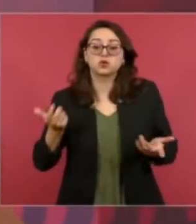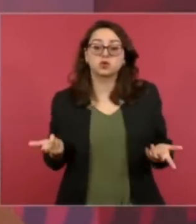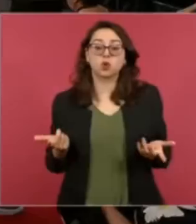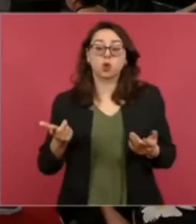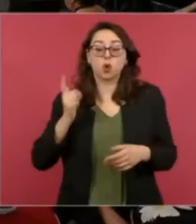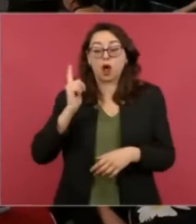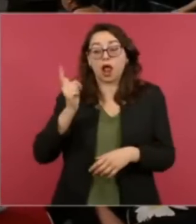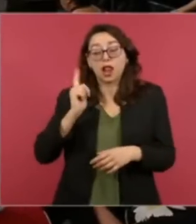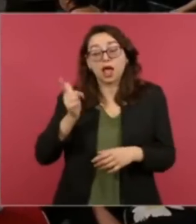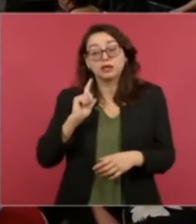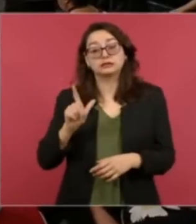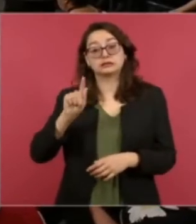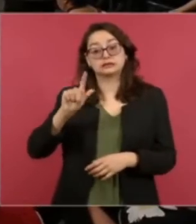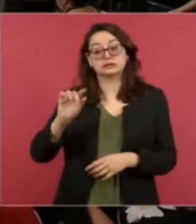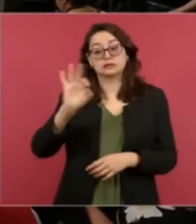calificada